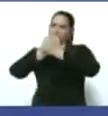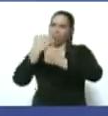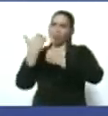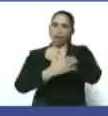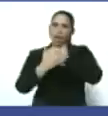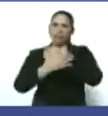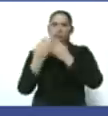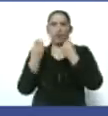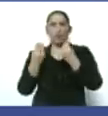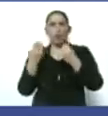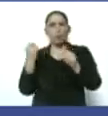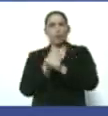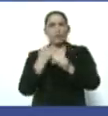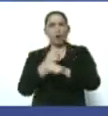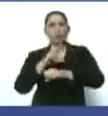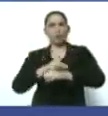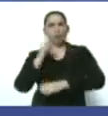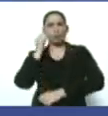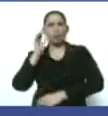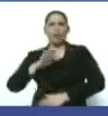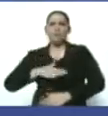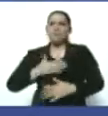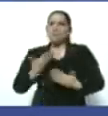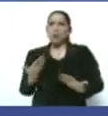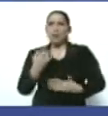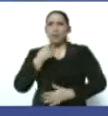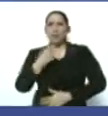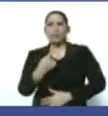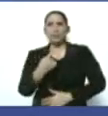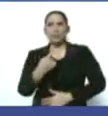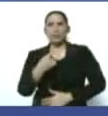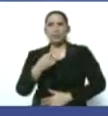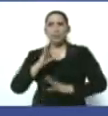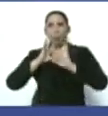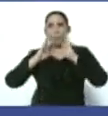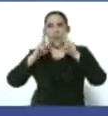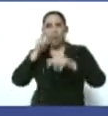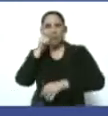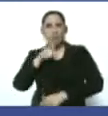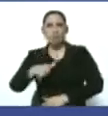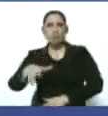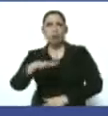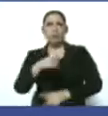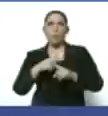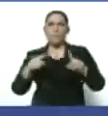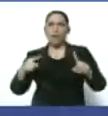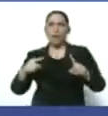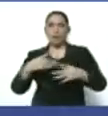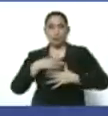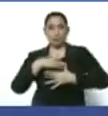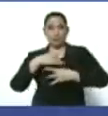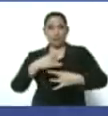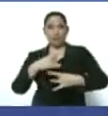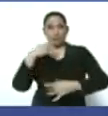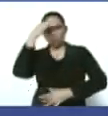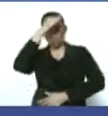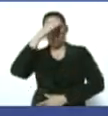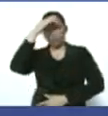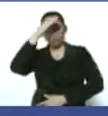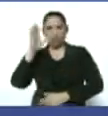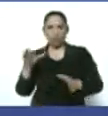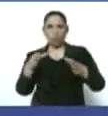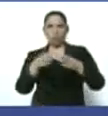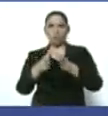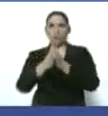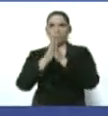va el trabajo, doctora? ¿Qué nos puede anunciar? ¿Qué le puede usted comentar al pueblo para interés de la conciencia colectiva? Por